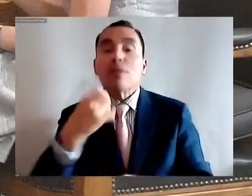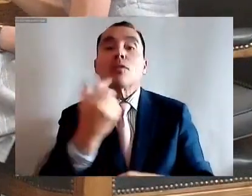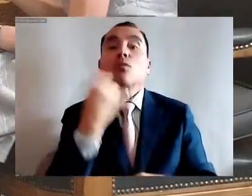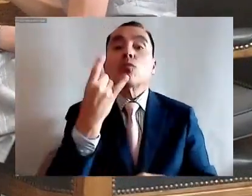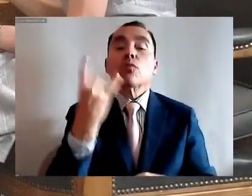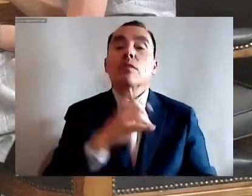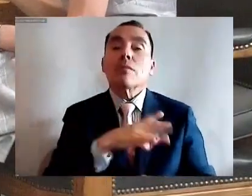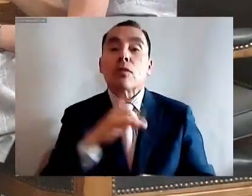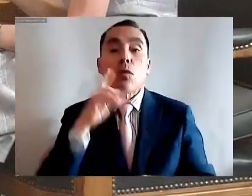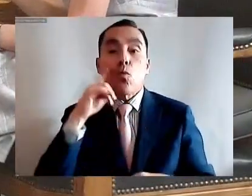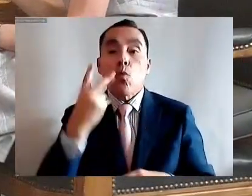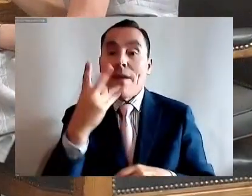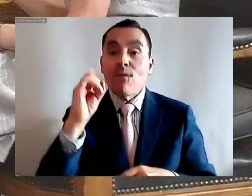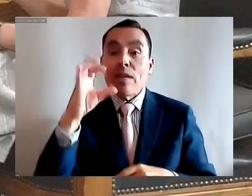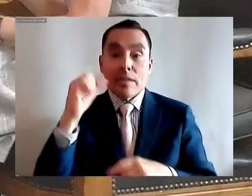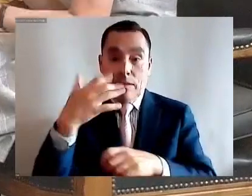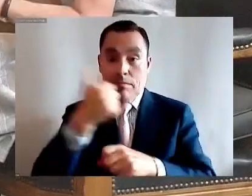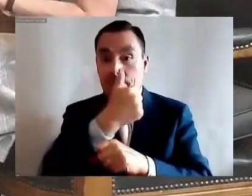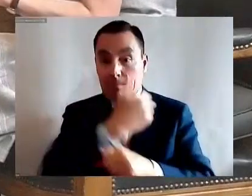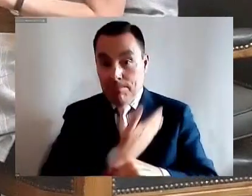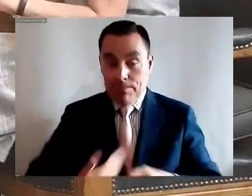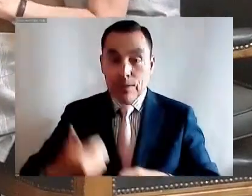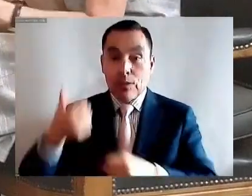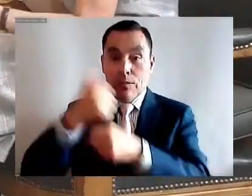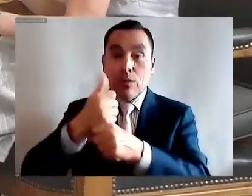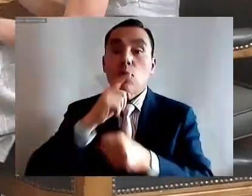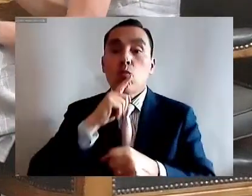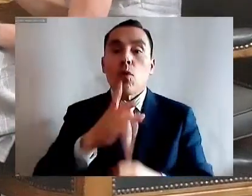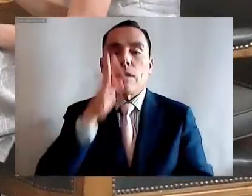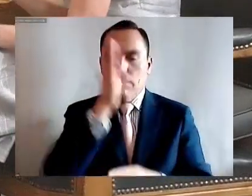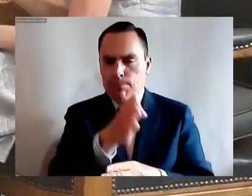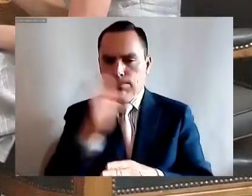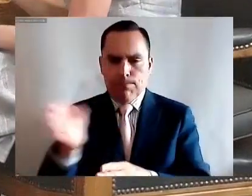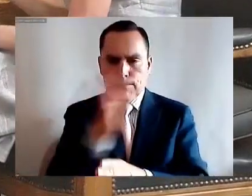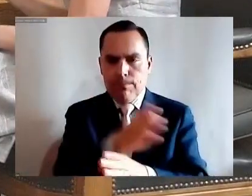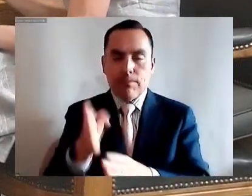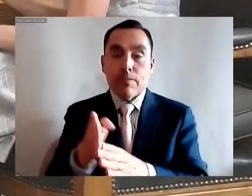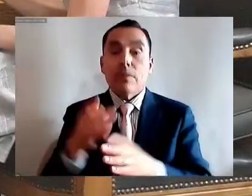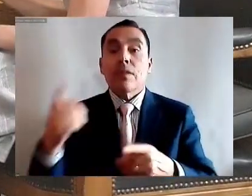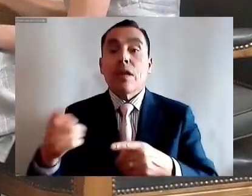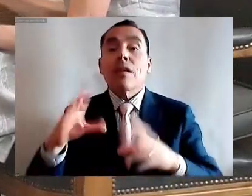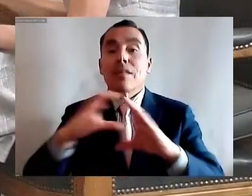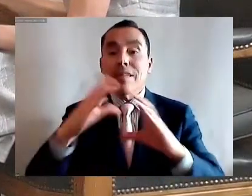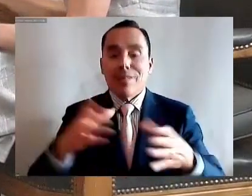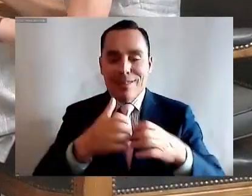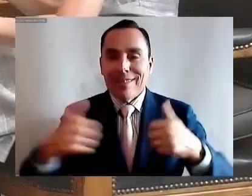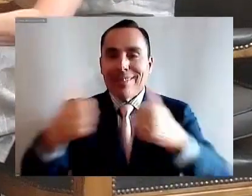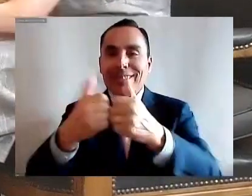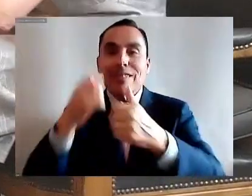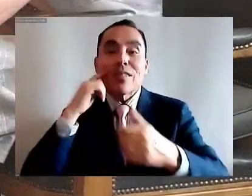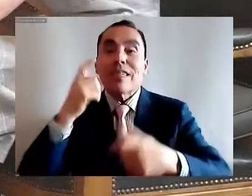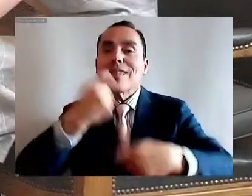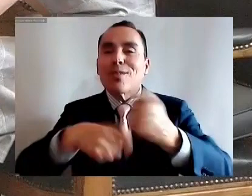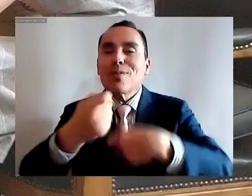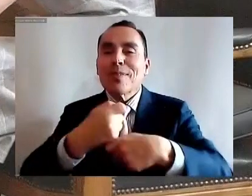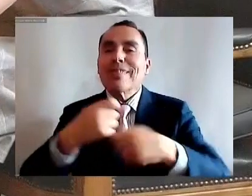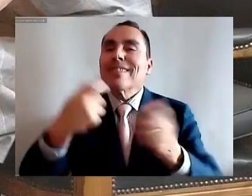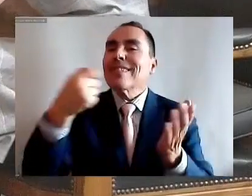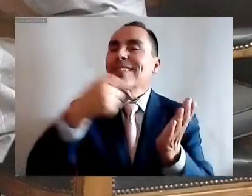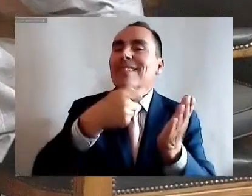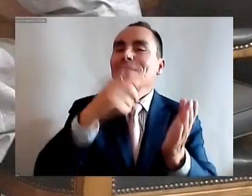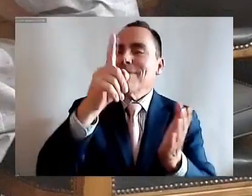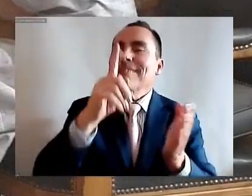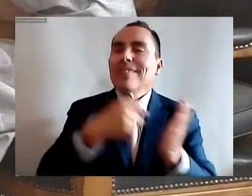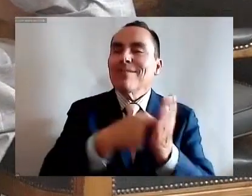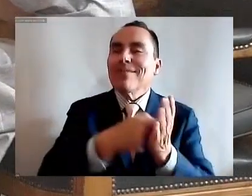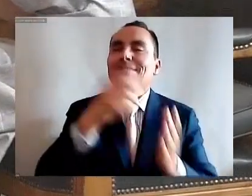del Consejo Directivo del Centro de Arbitraje y Mediación, la CAM, de la Cámara de Comercio de Santiago. Les presento a continuación